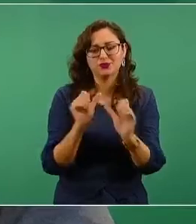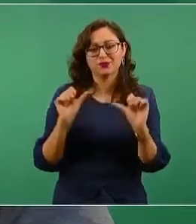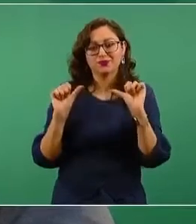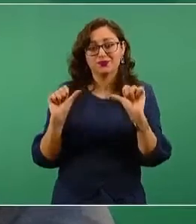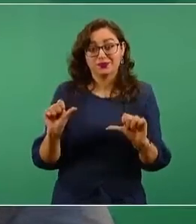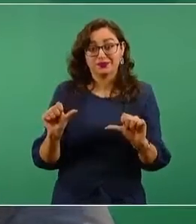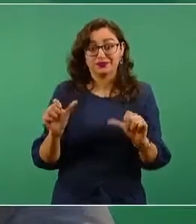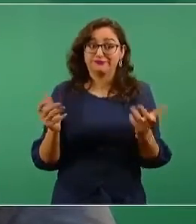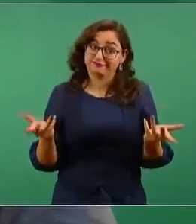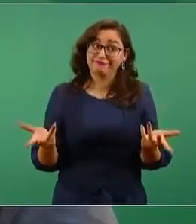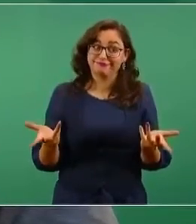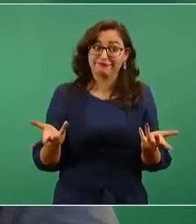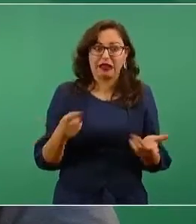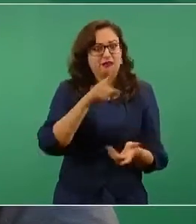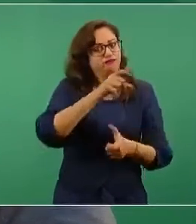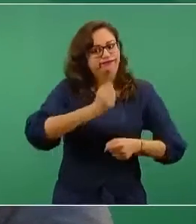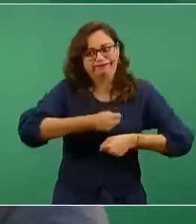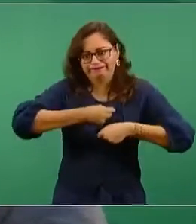lo que sucedió.